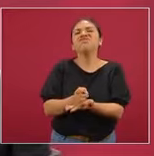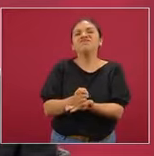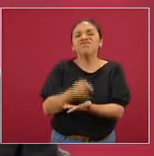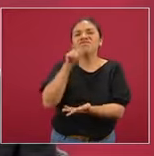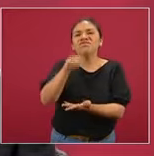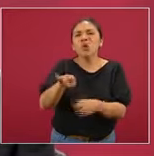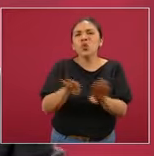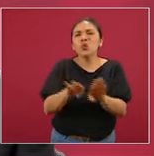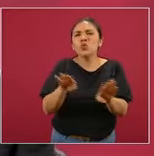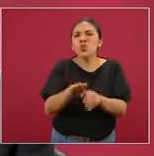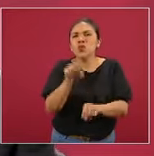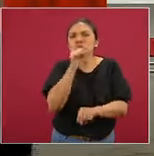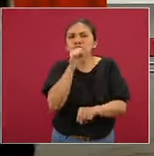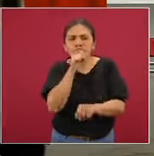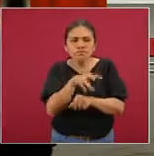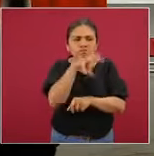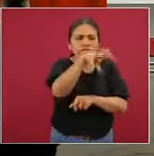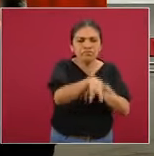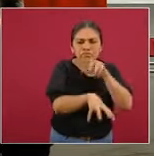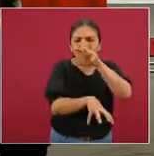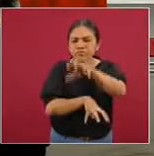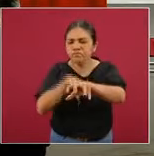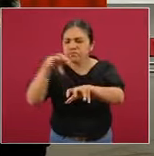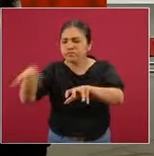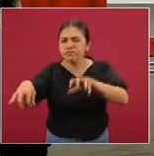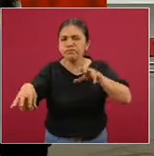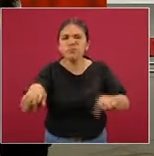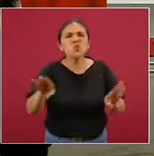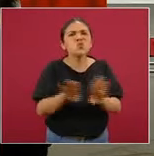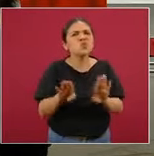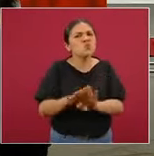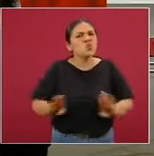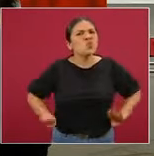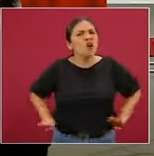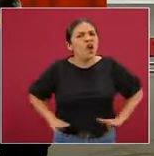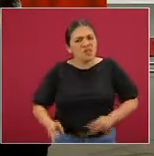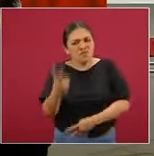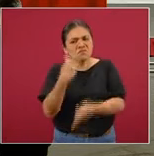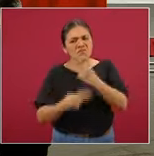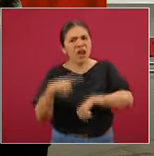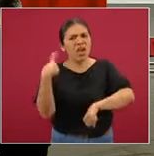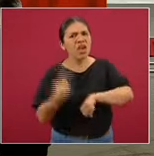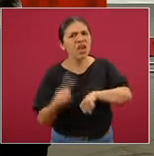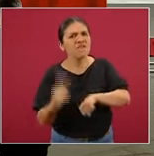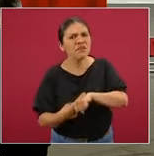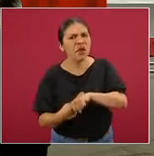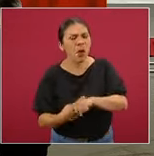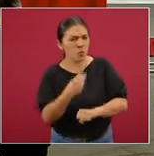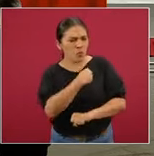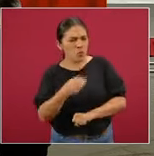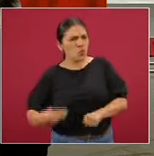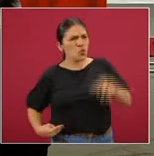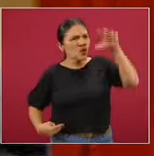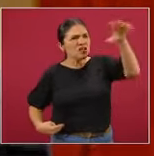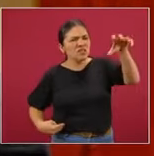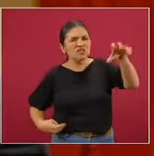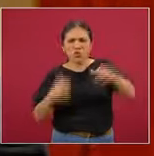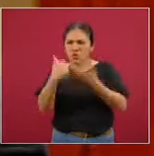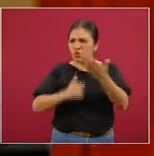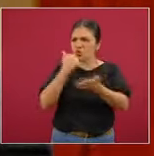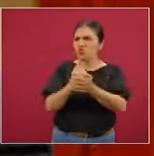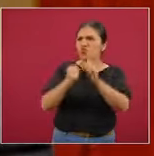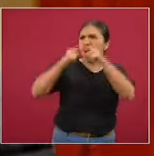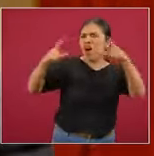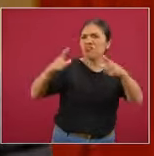de dispersión en el territorio. ¿Qué queremos decir con patrones? ¿Cómo se va presentando en un municipio, en una ciudad, en